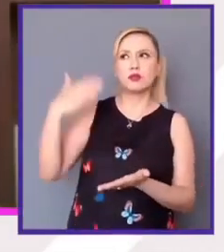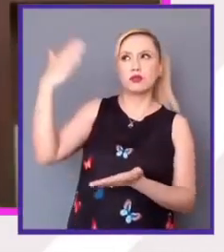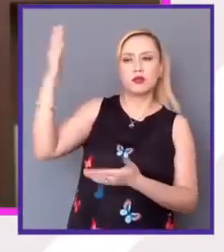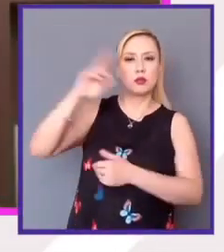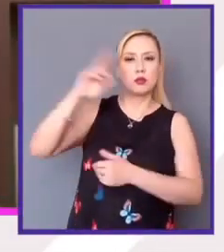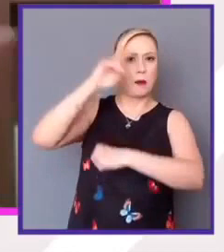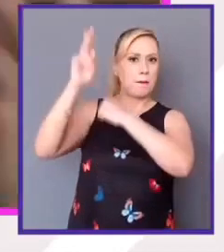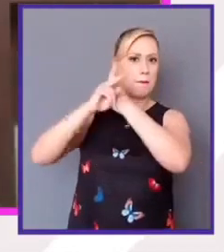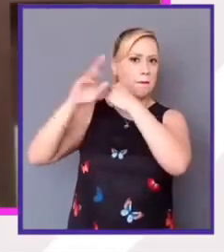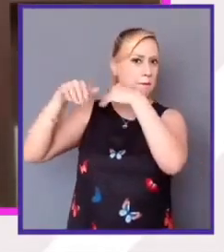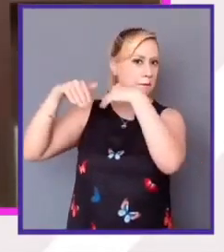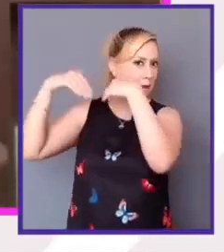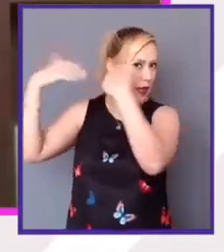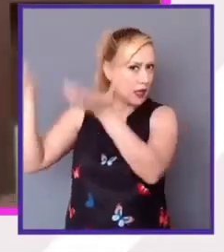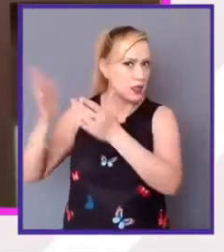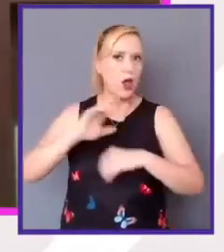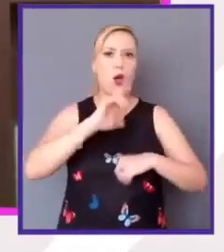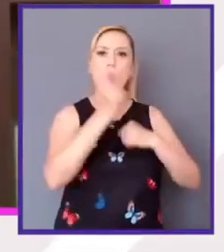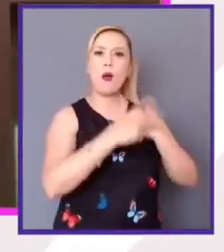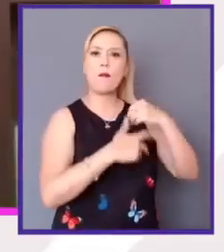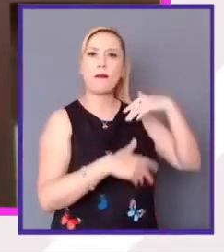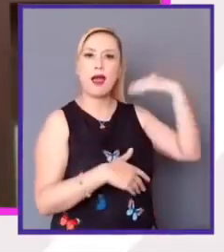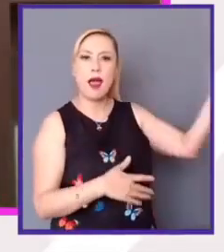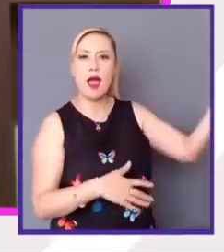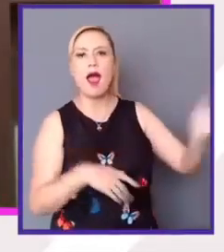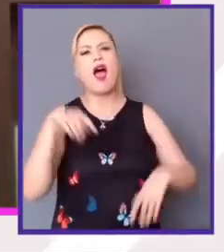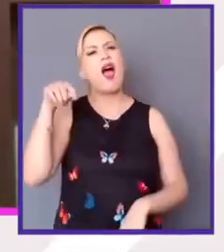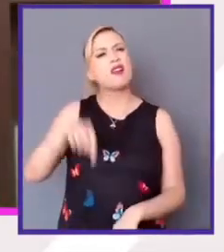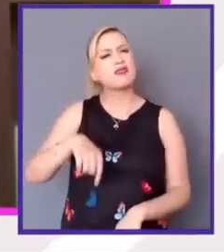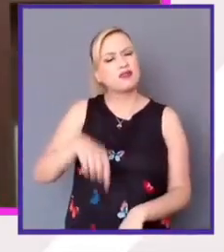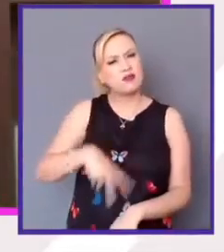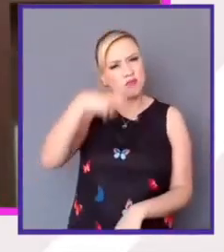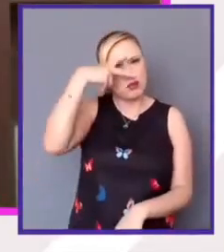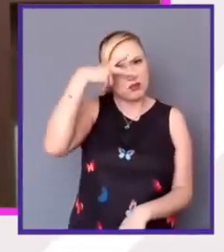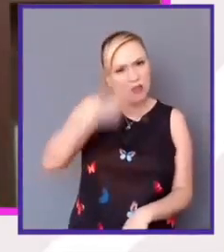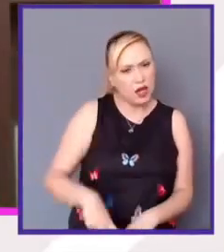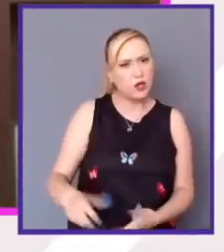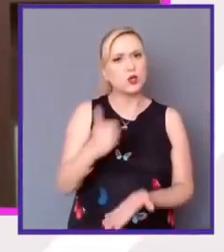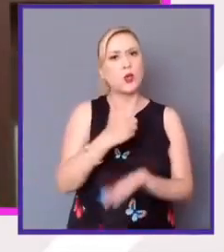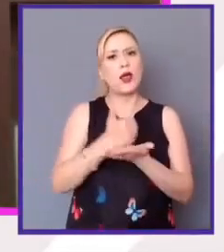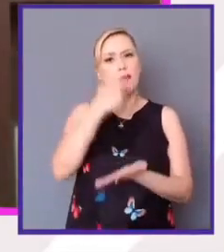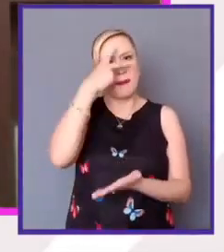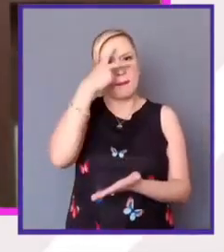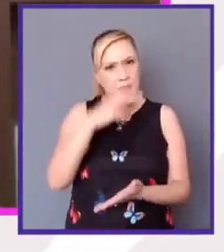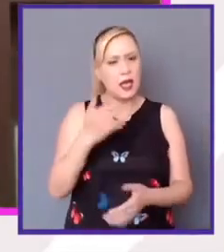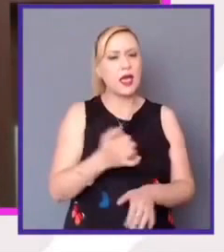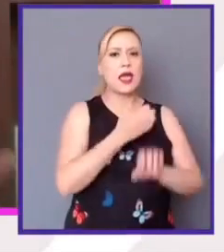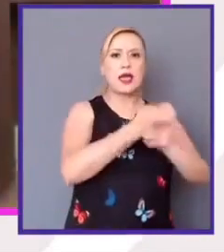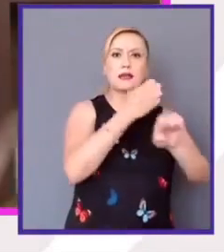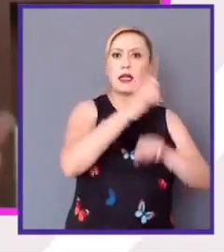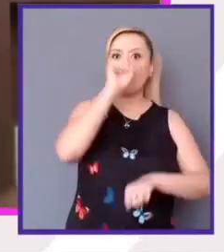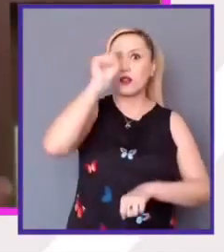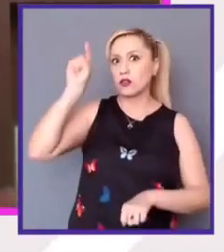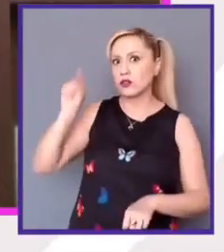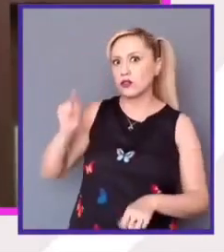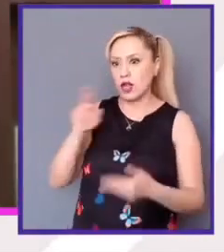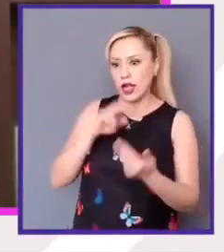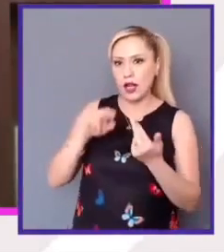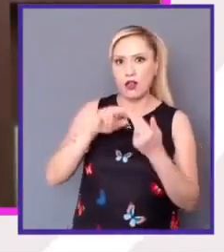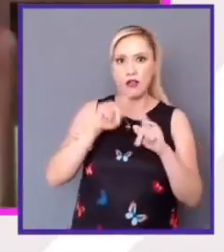óptica de Estados Unidos o desde Europa, sino ver cómo se vive en entornos locales y también hablar de otro tipo